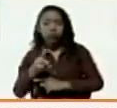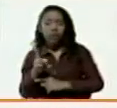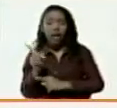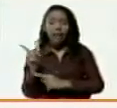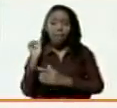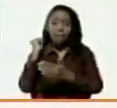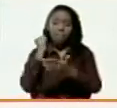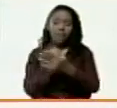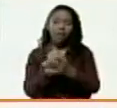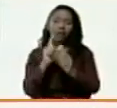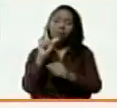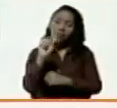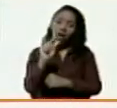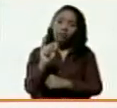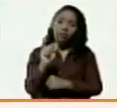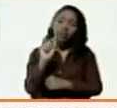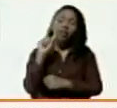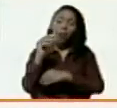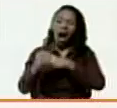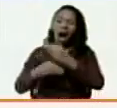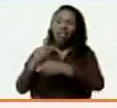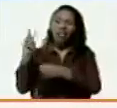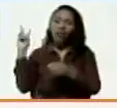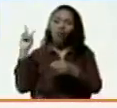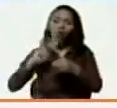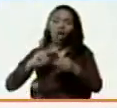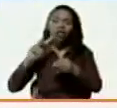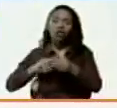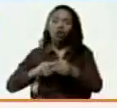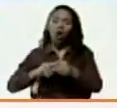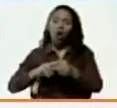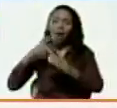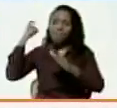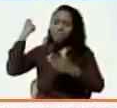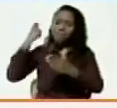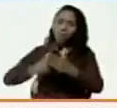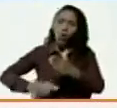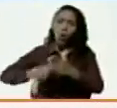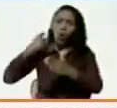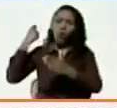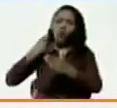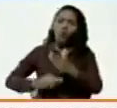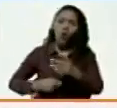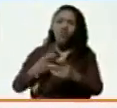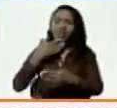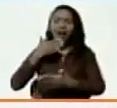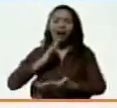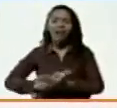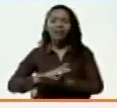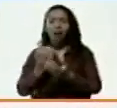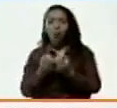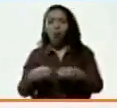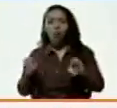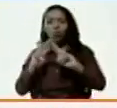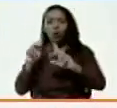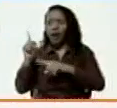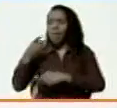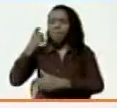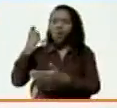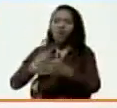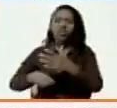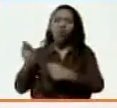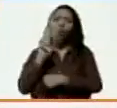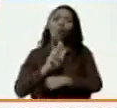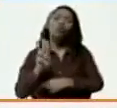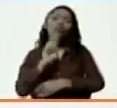matan también constituyen una violación a la prohibición expresa de la carta a las naciones unidas que prohíbe el uso